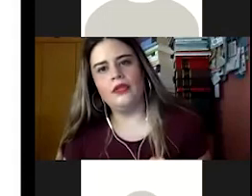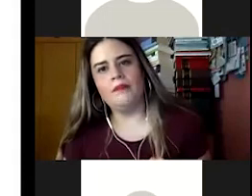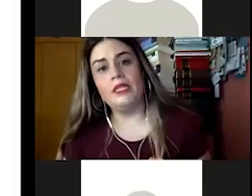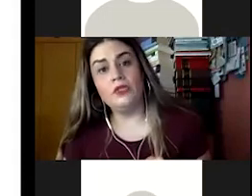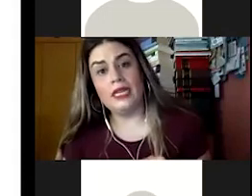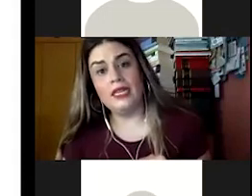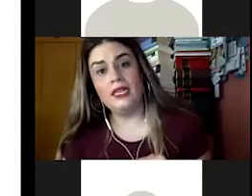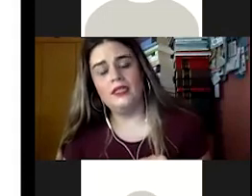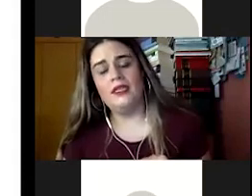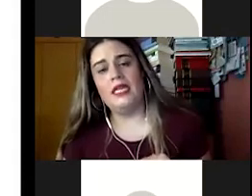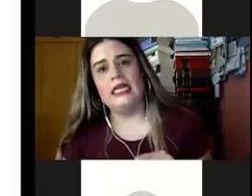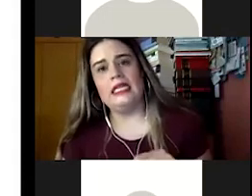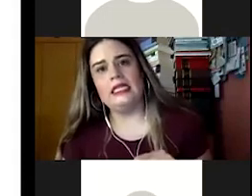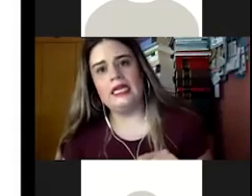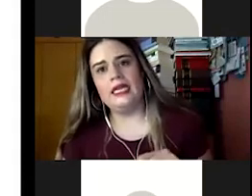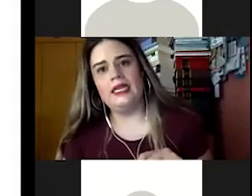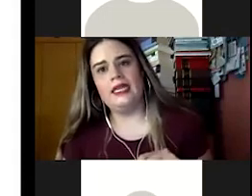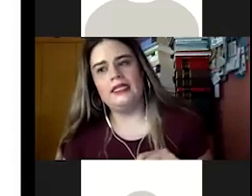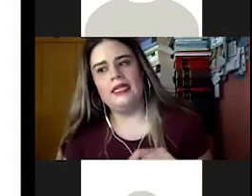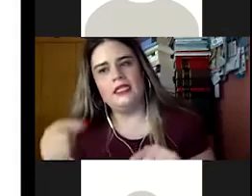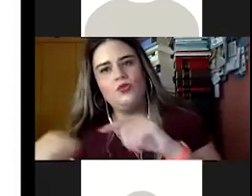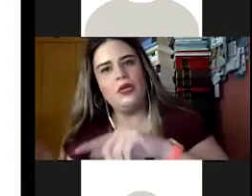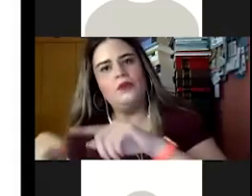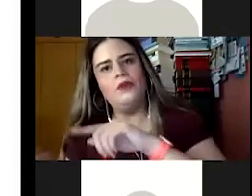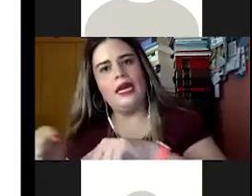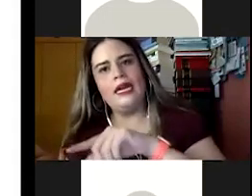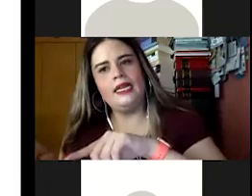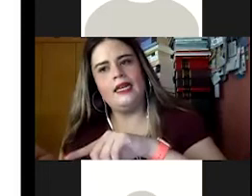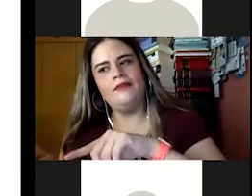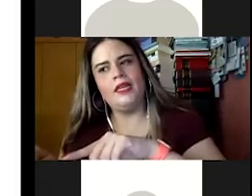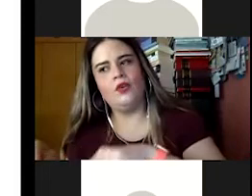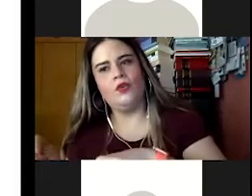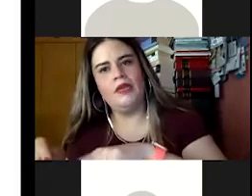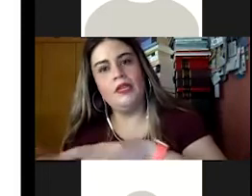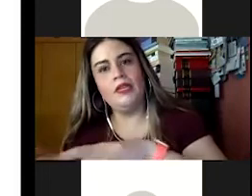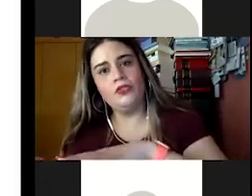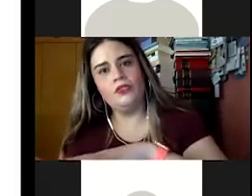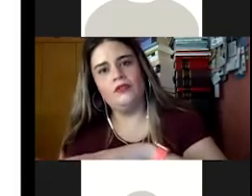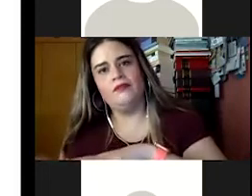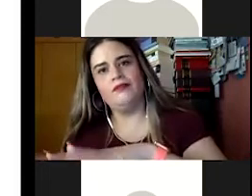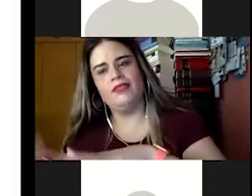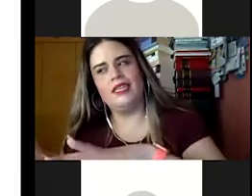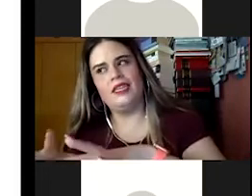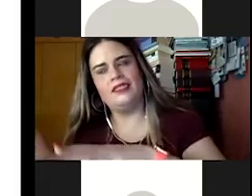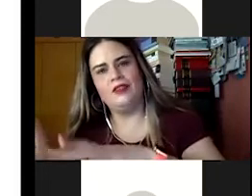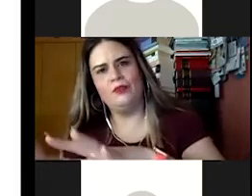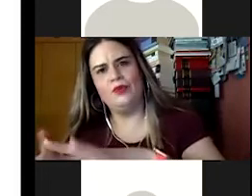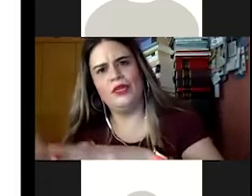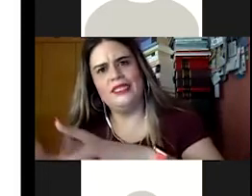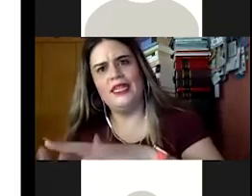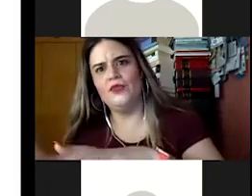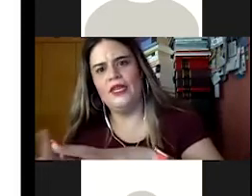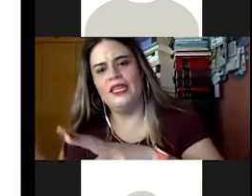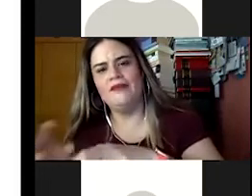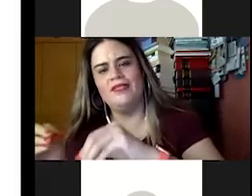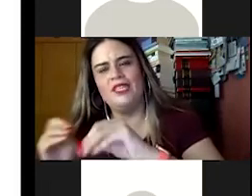recorta personal, se le sitúa en una área de comercio que está un poco